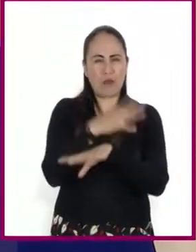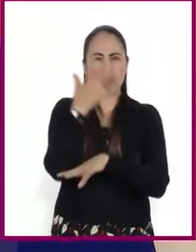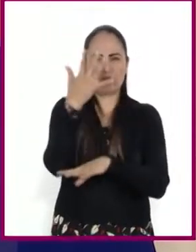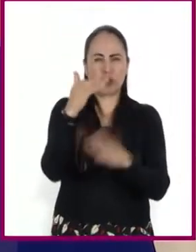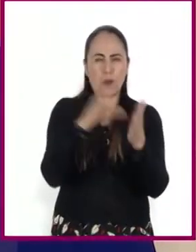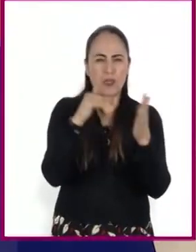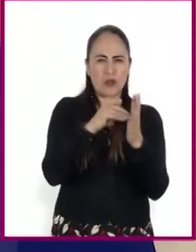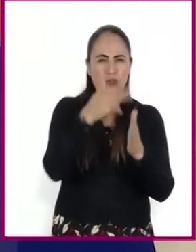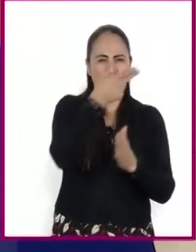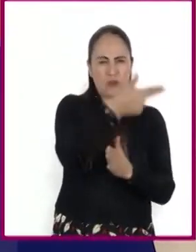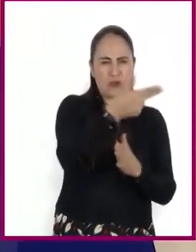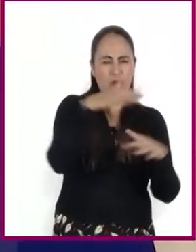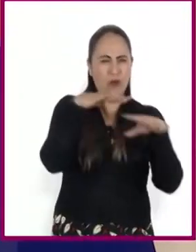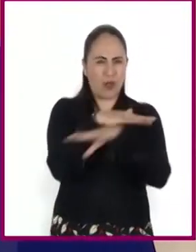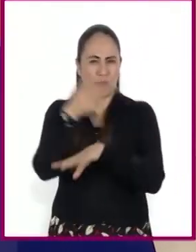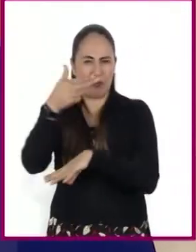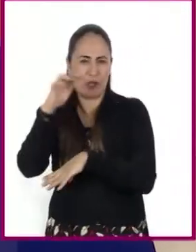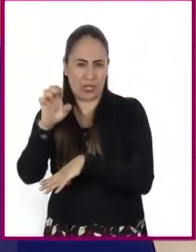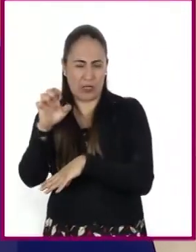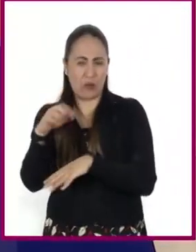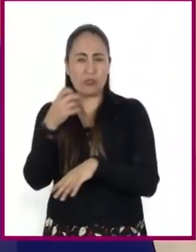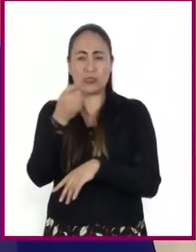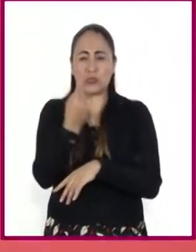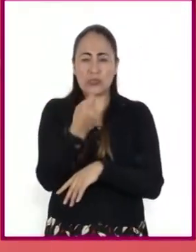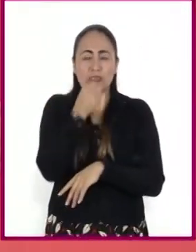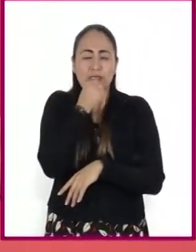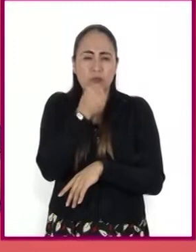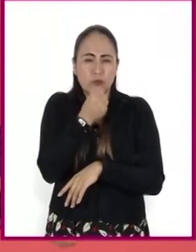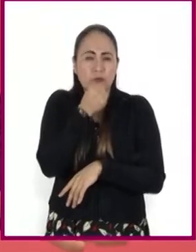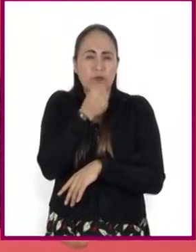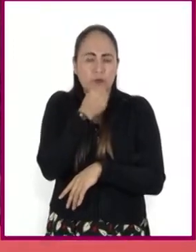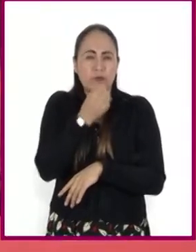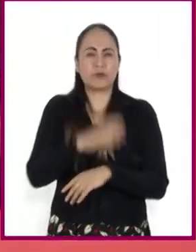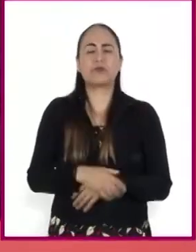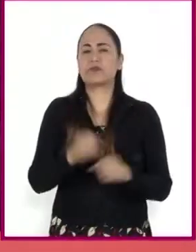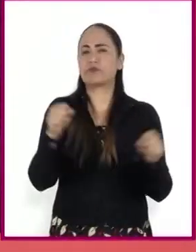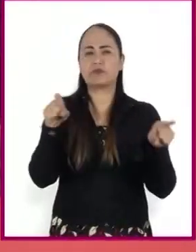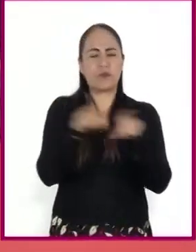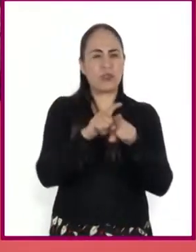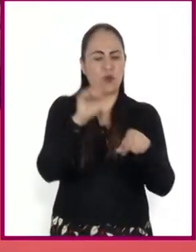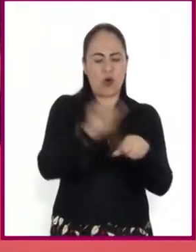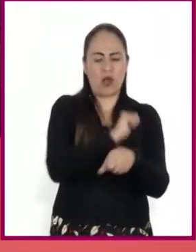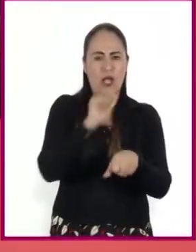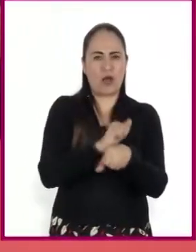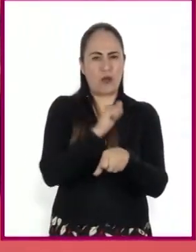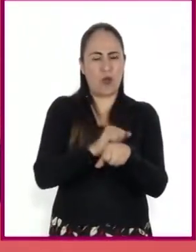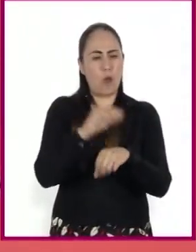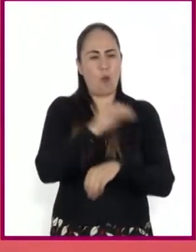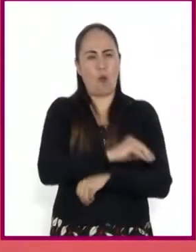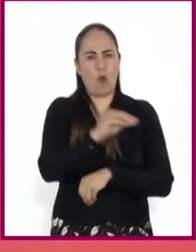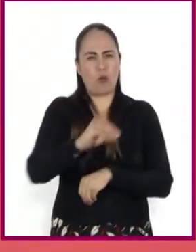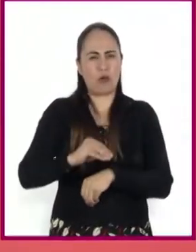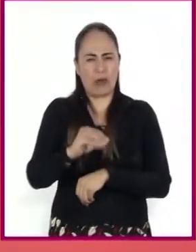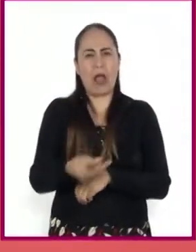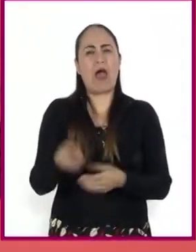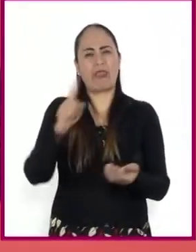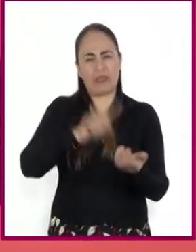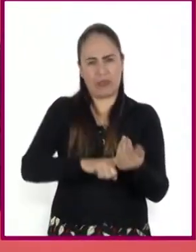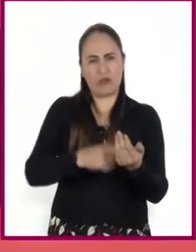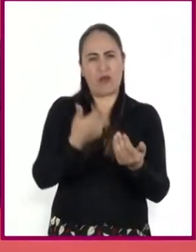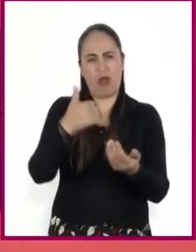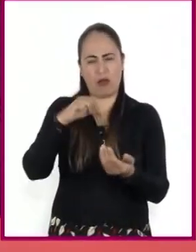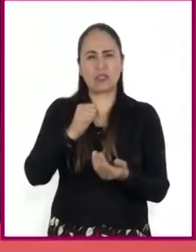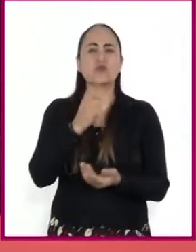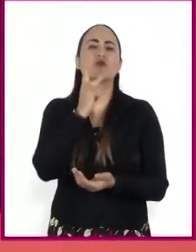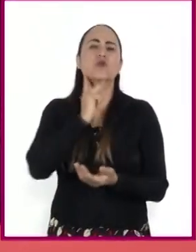de hidrógeno en helio cada segundo. Igual que en un coche que se mueve siempre que le quede gasolina en el